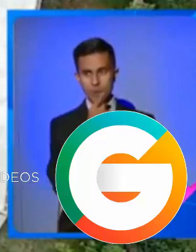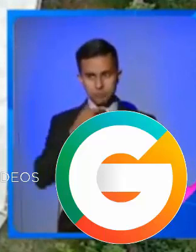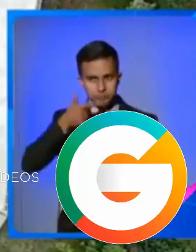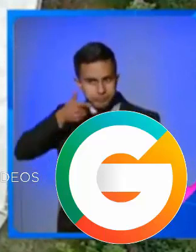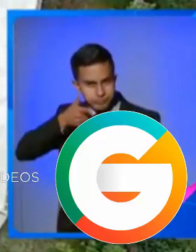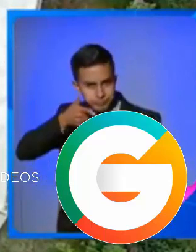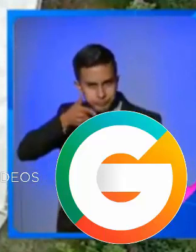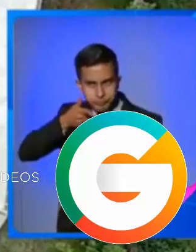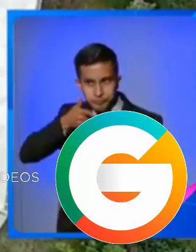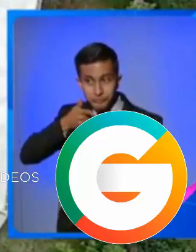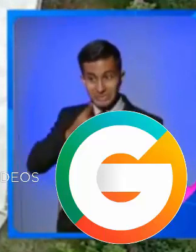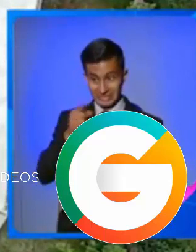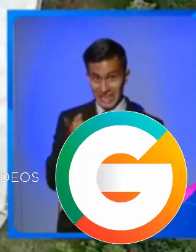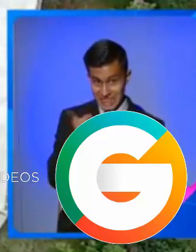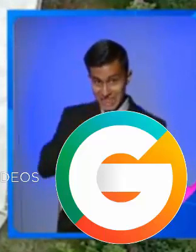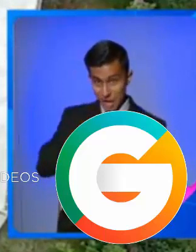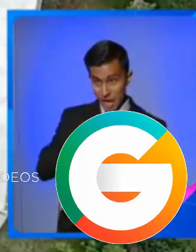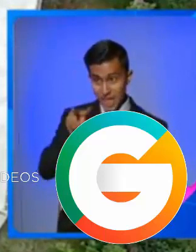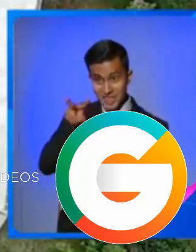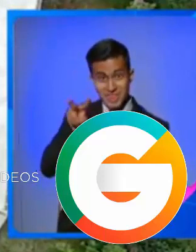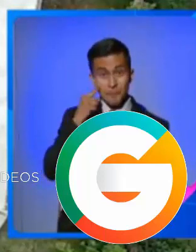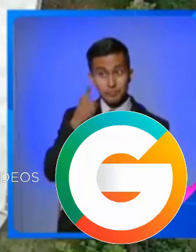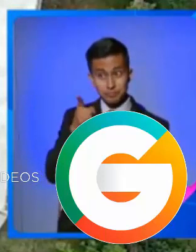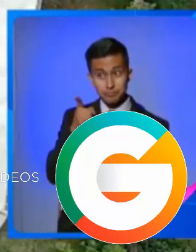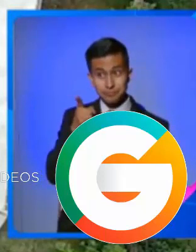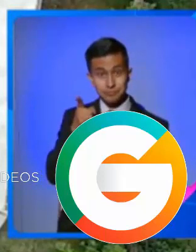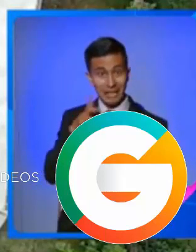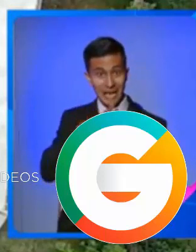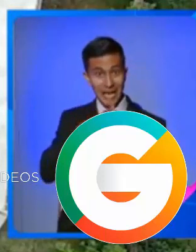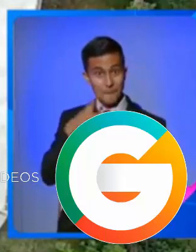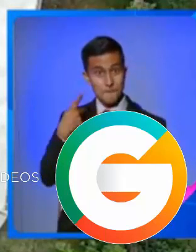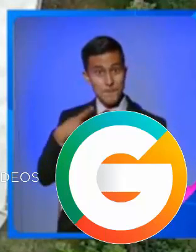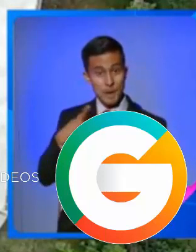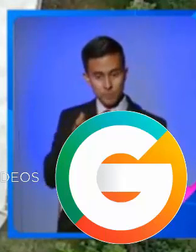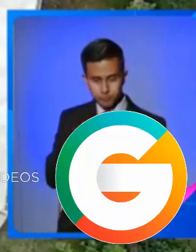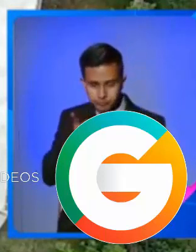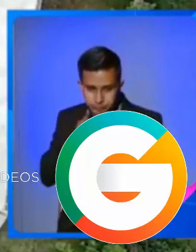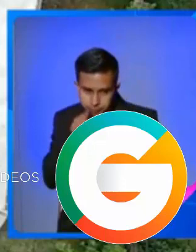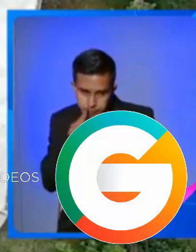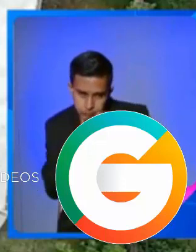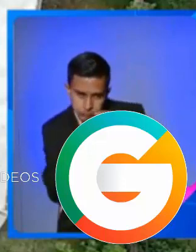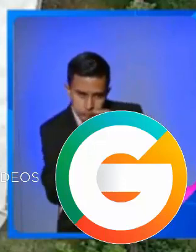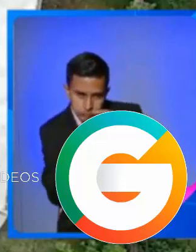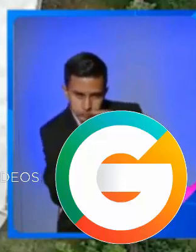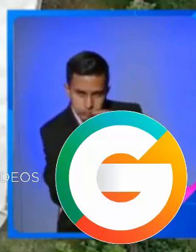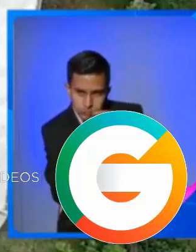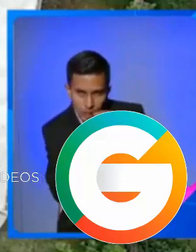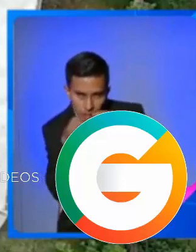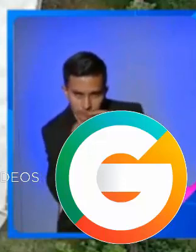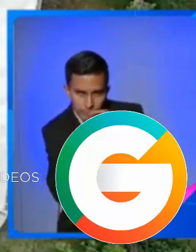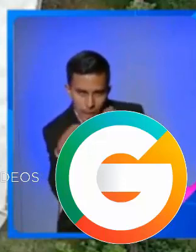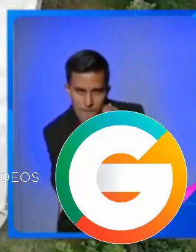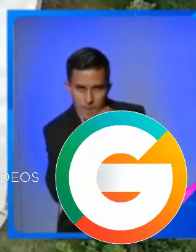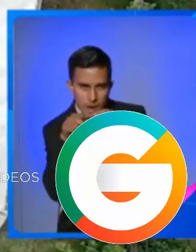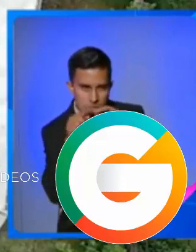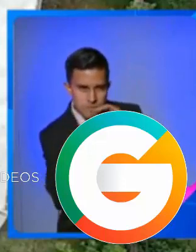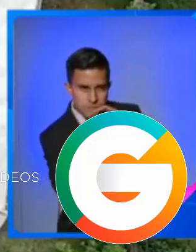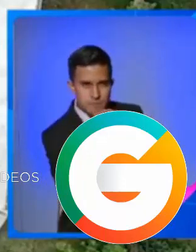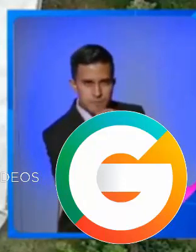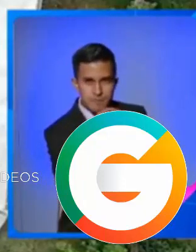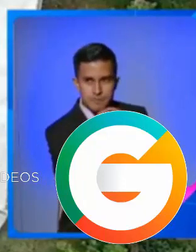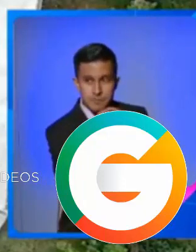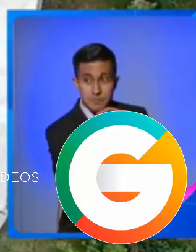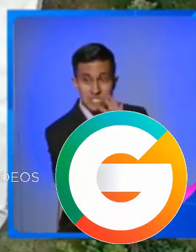están estos sujetos corriendo, ya hay un agente que está ingresando por la parte posterior. ya están prácticamente entrando